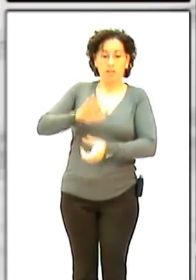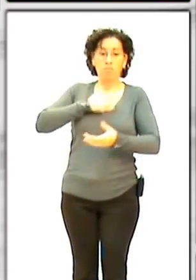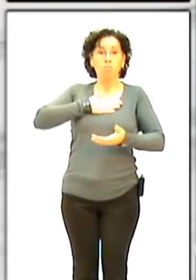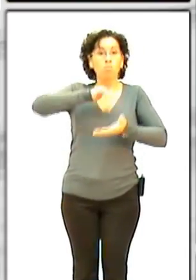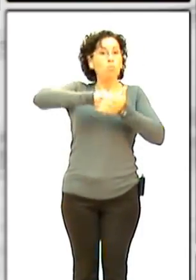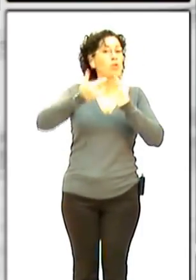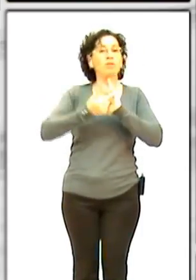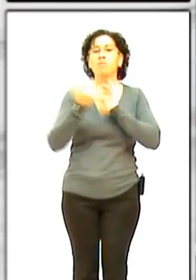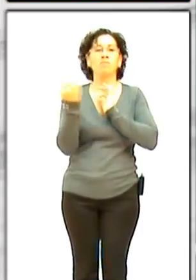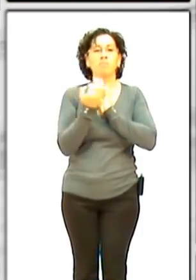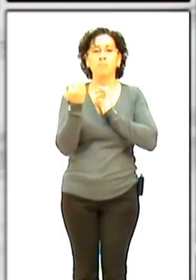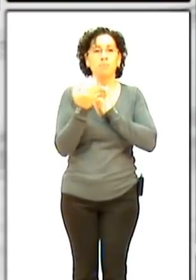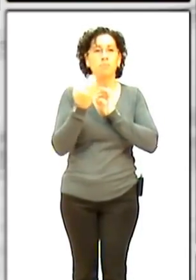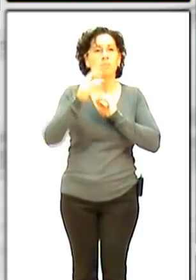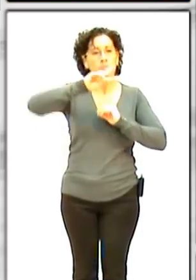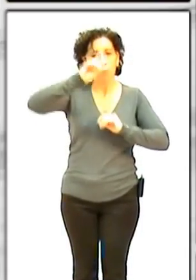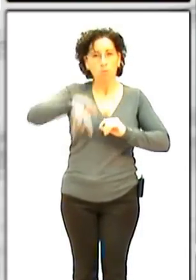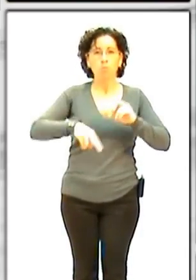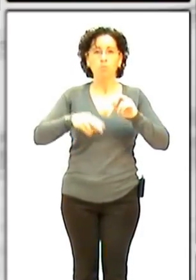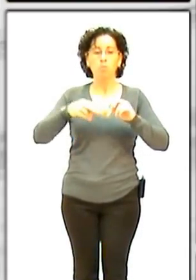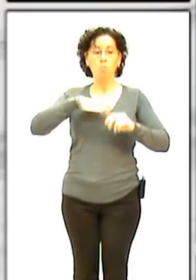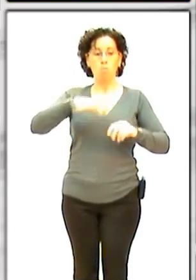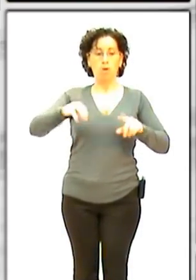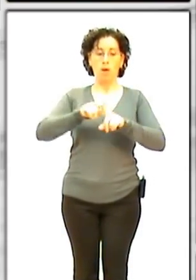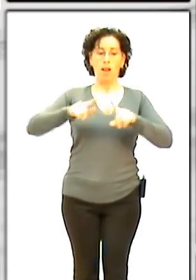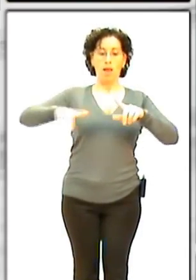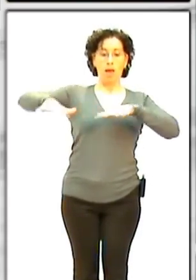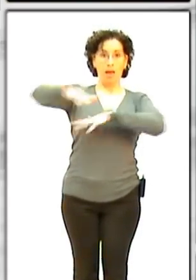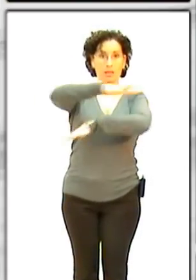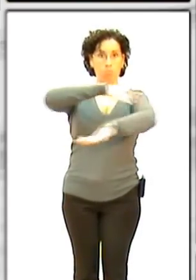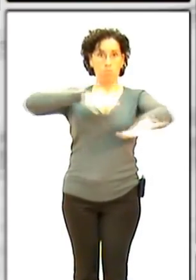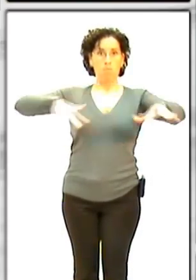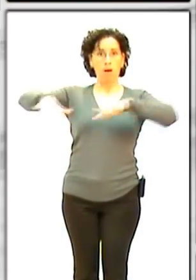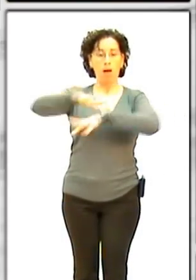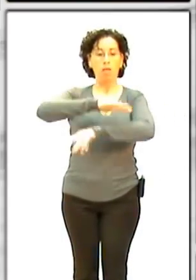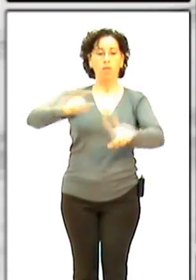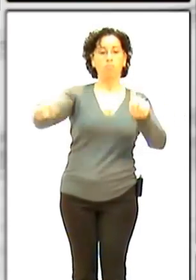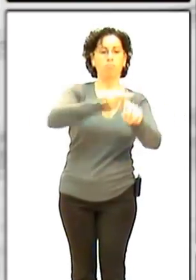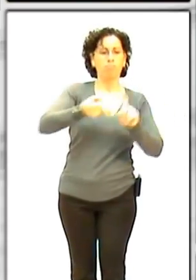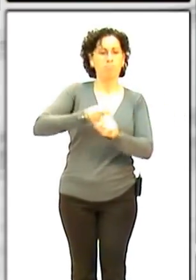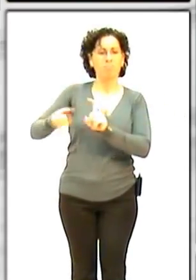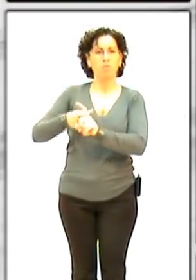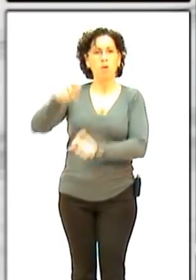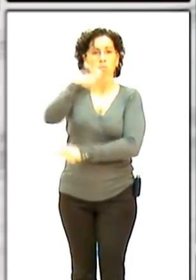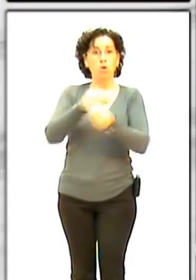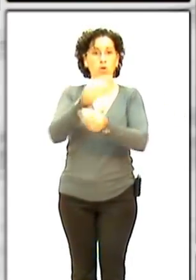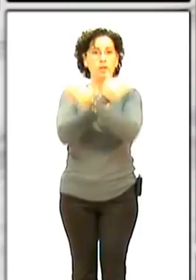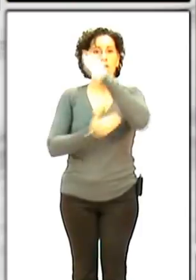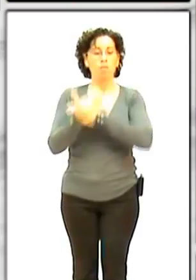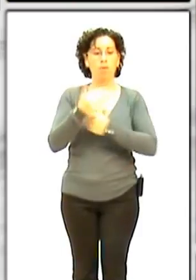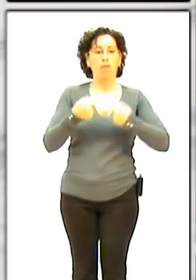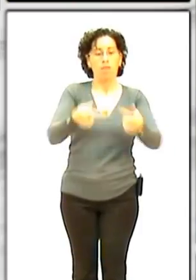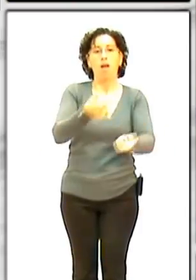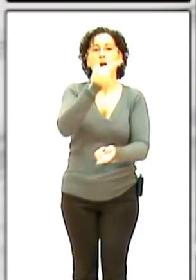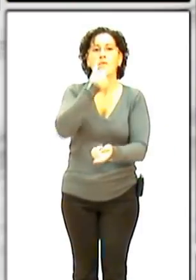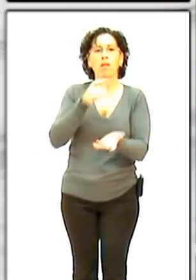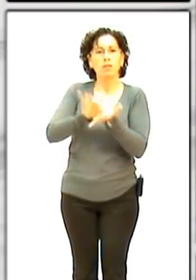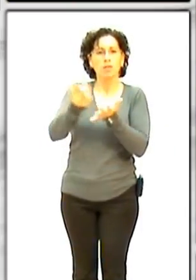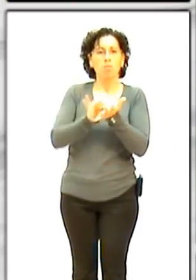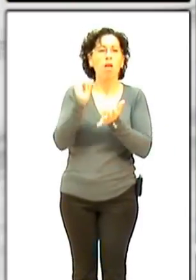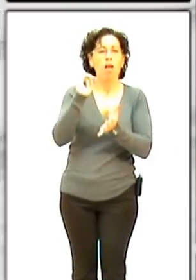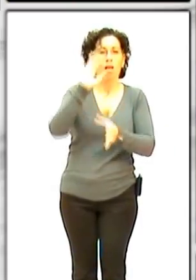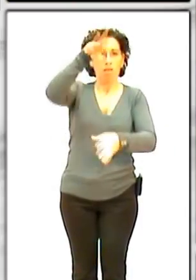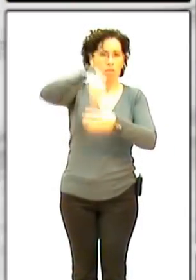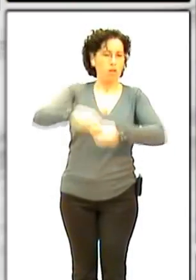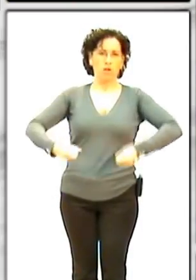basó sobre poder localizar espacialmente a personas con discapacidad, todos los servicios disponibles en los edificios